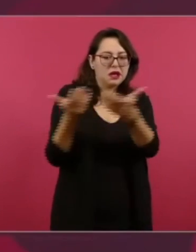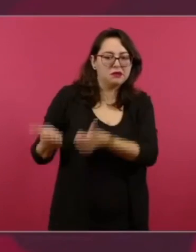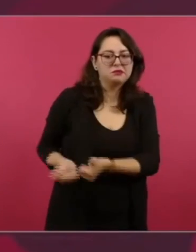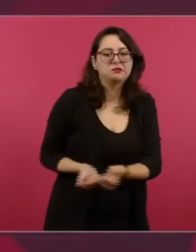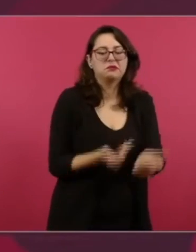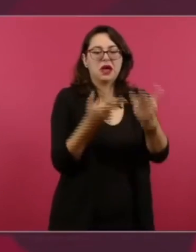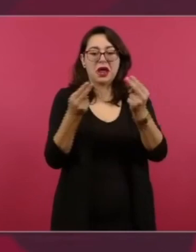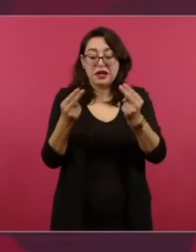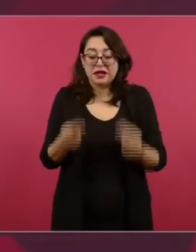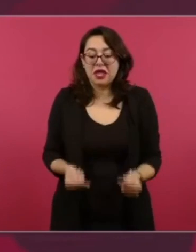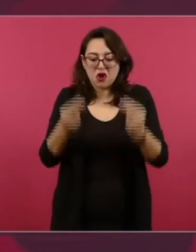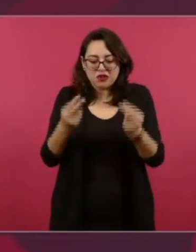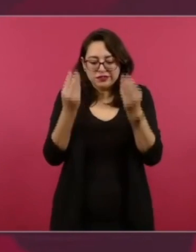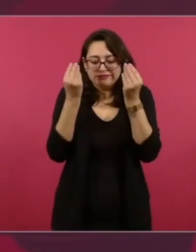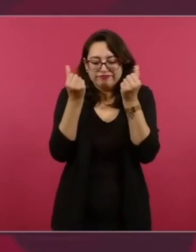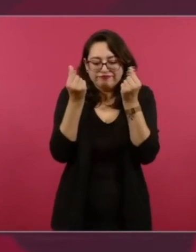negocios, business,